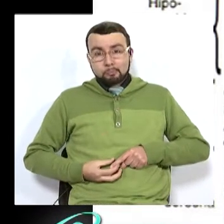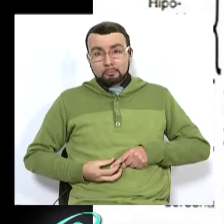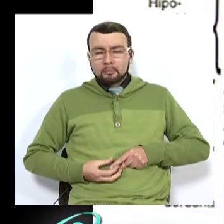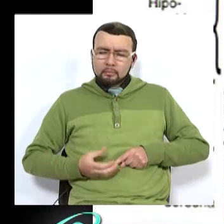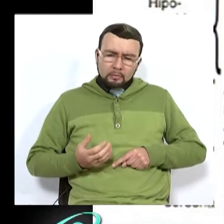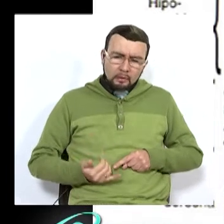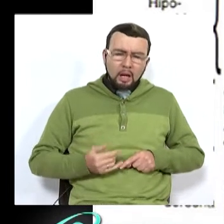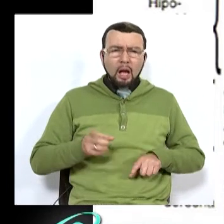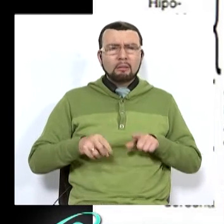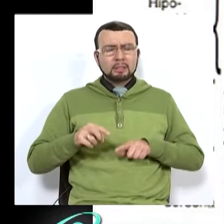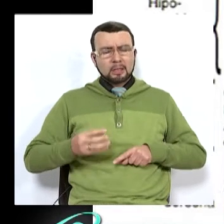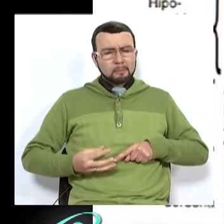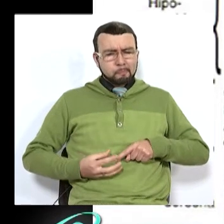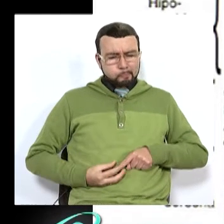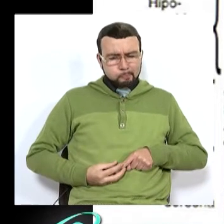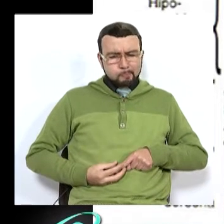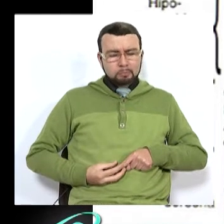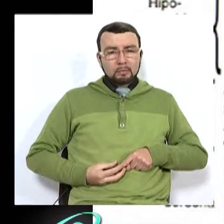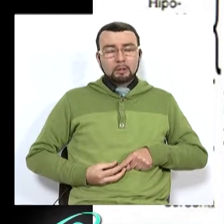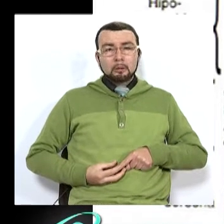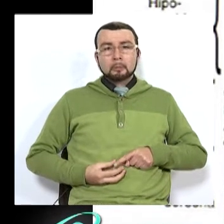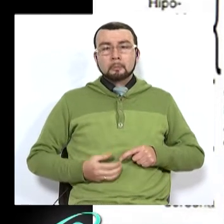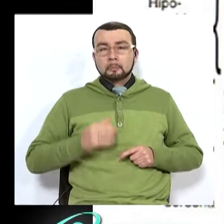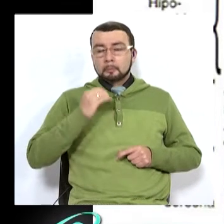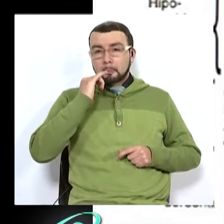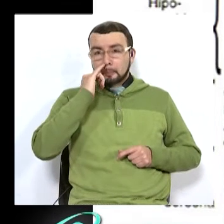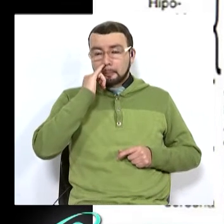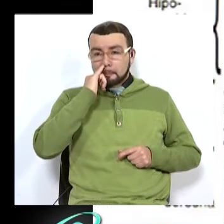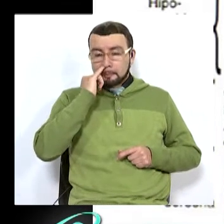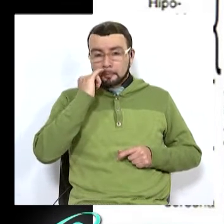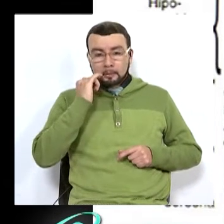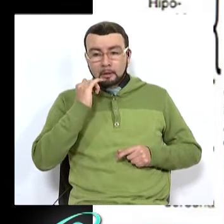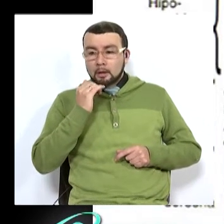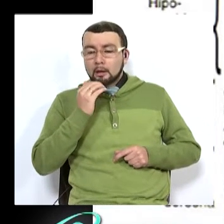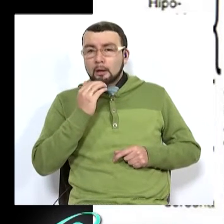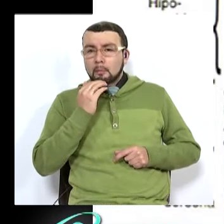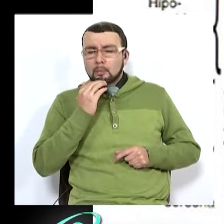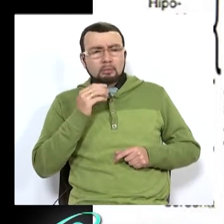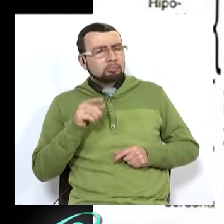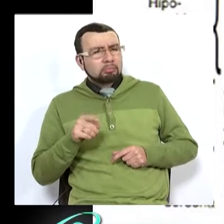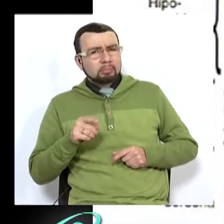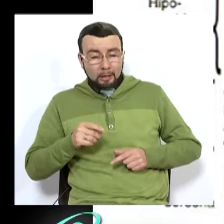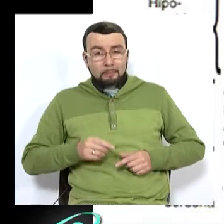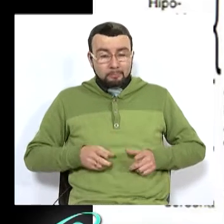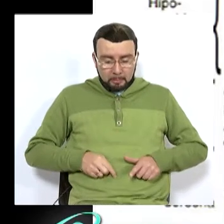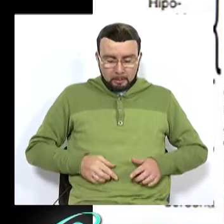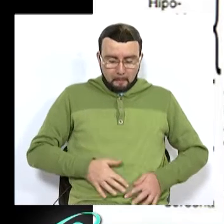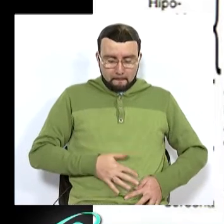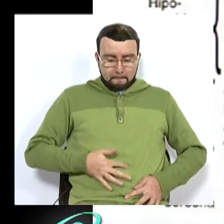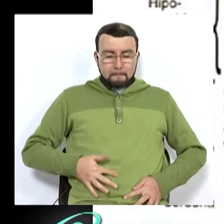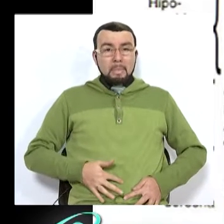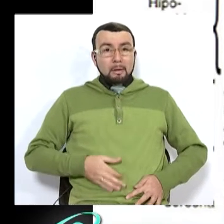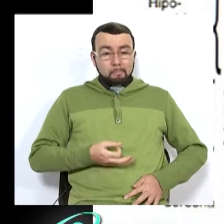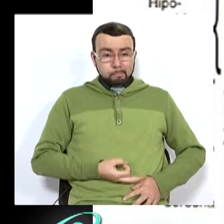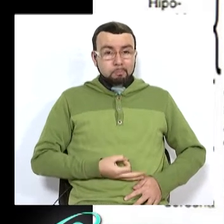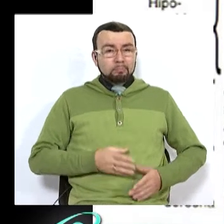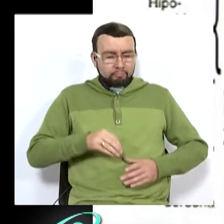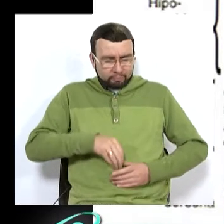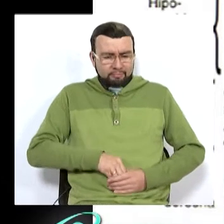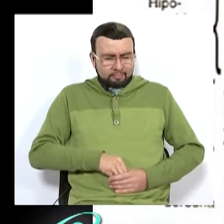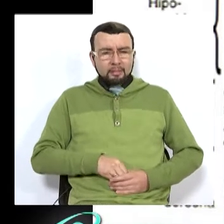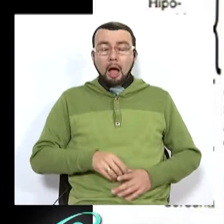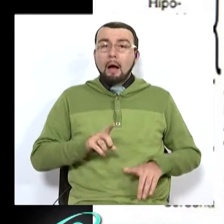se nos puede reflejar hasta en la región periumbilical. Por eso es común a veces que el primer síntoma